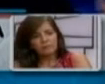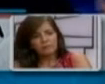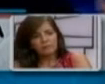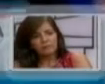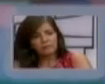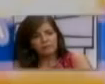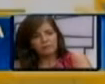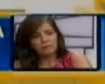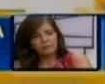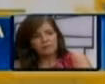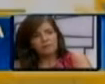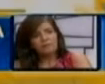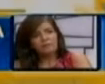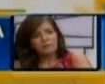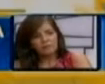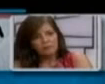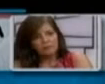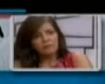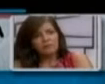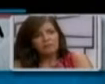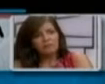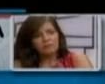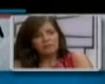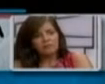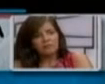esto.